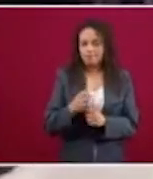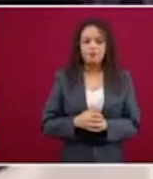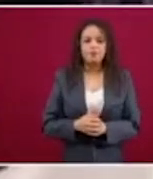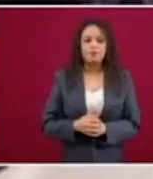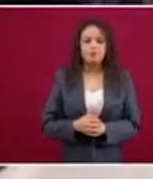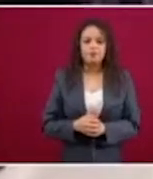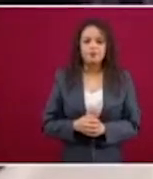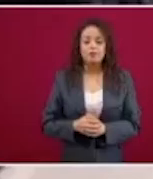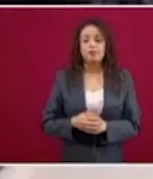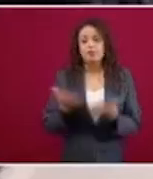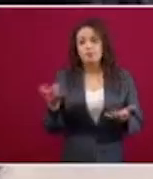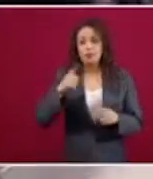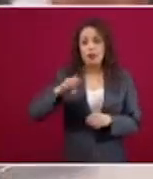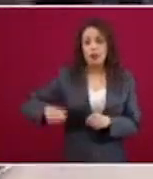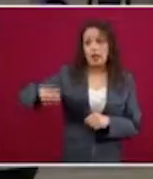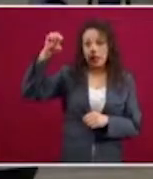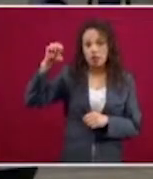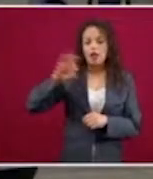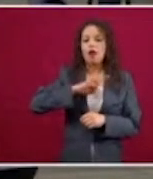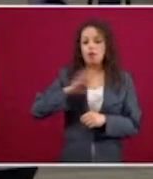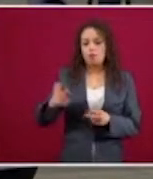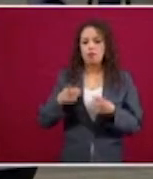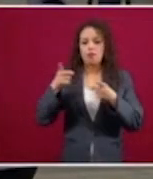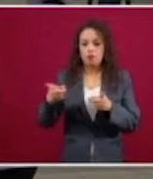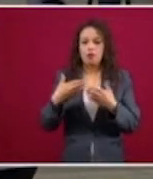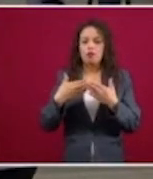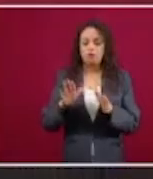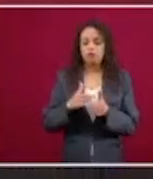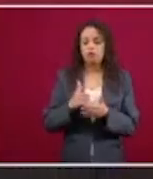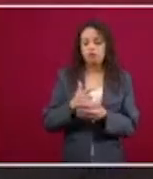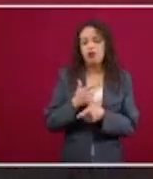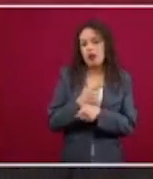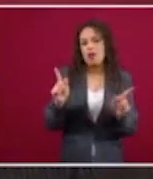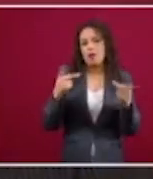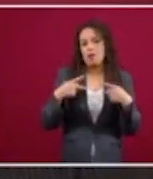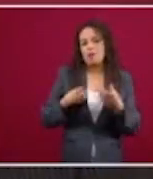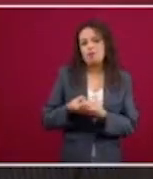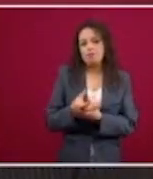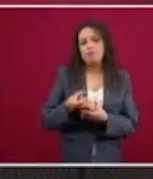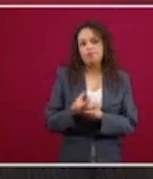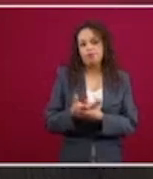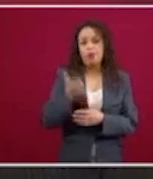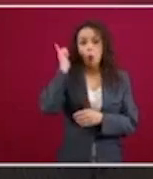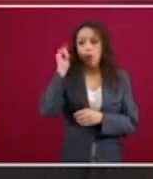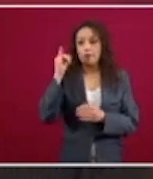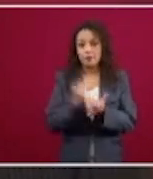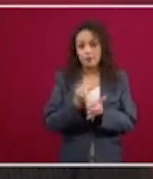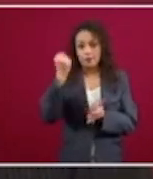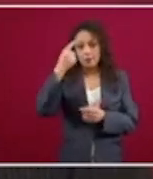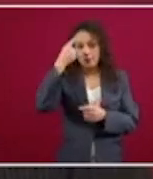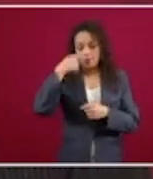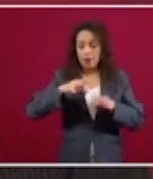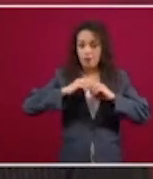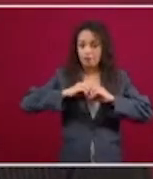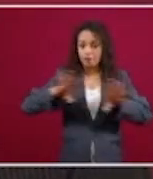Entonces, ya por la edad que puedan salir, ojalá y se apruebe para que se publique pronto y ya podamos